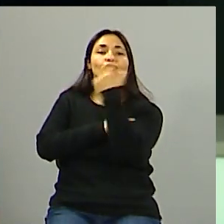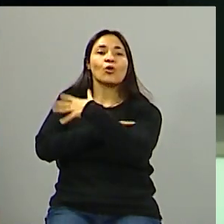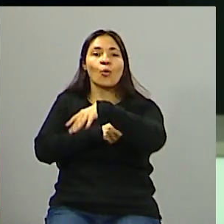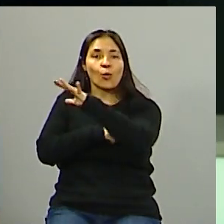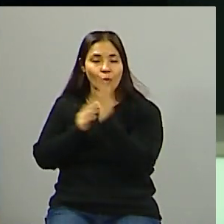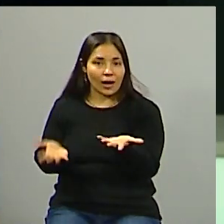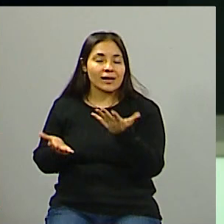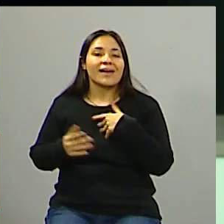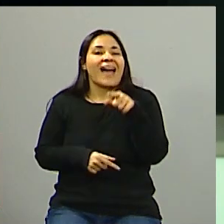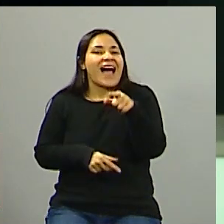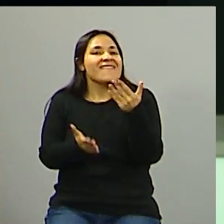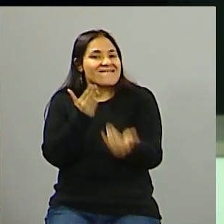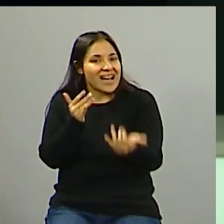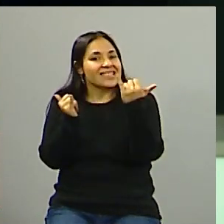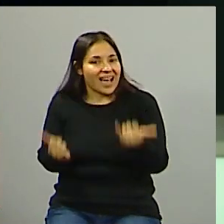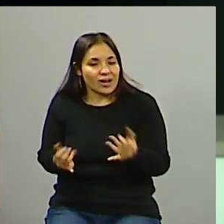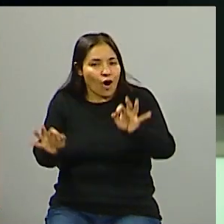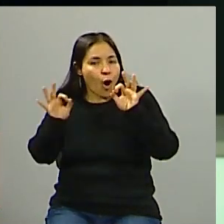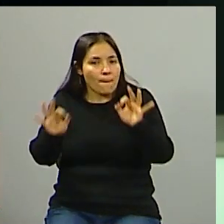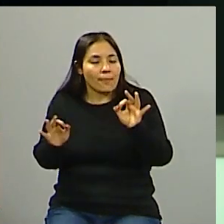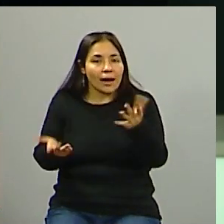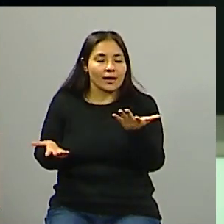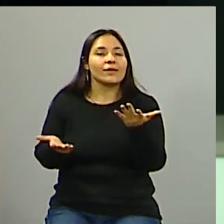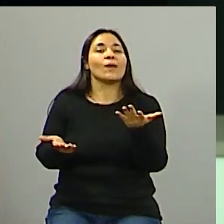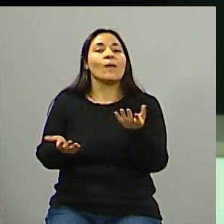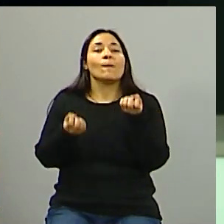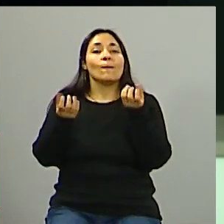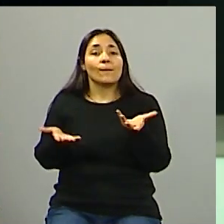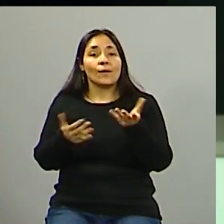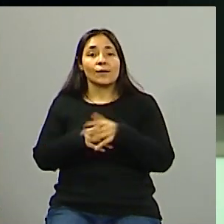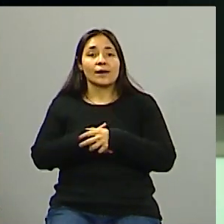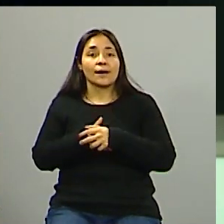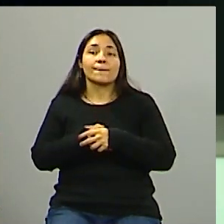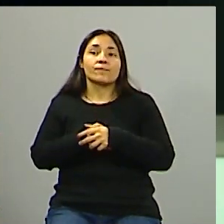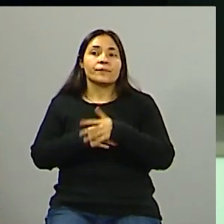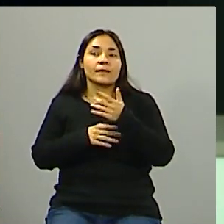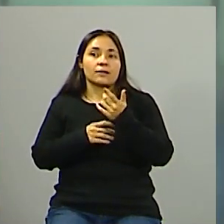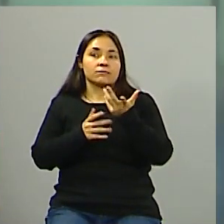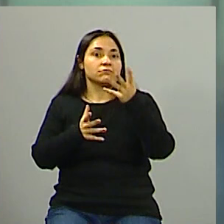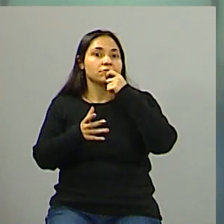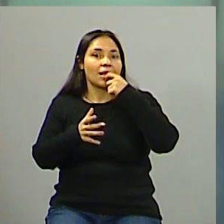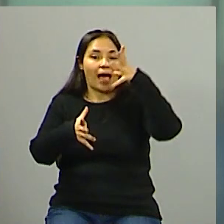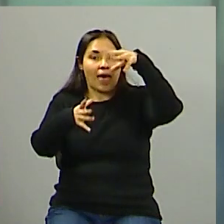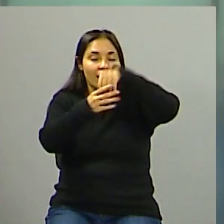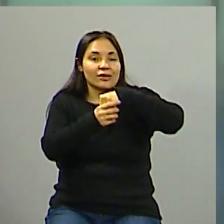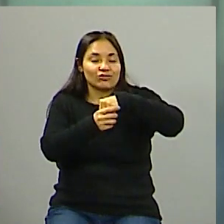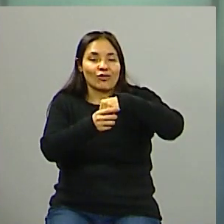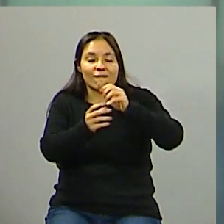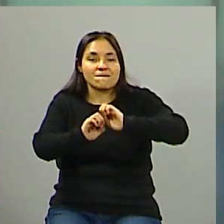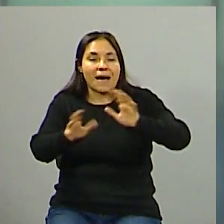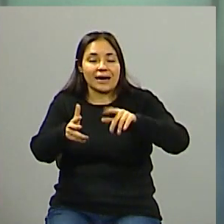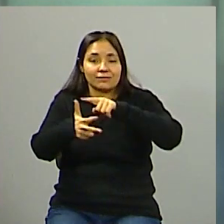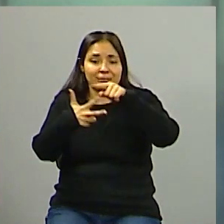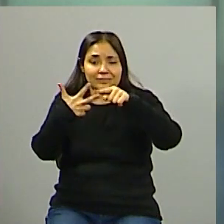el sistema de salud, que lo que vemos es que tiene hacia adentro una fragmentación muy grande, porque esos 3 subsistemas no